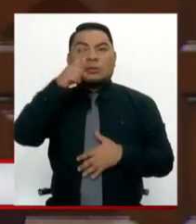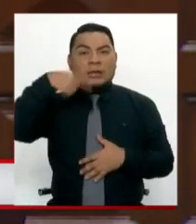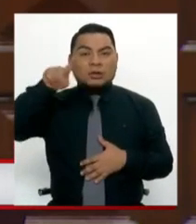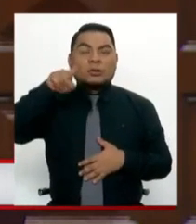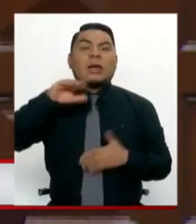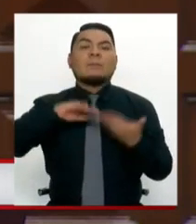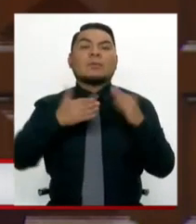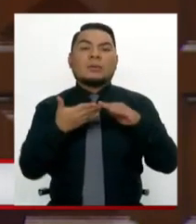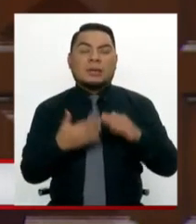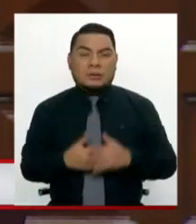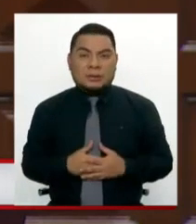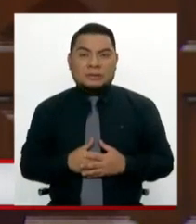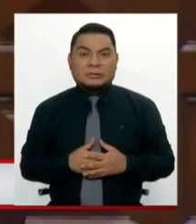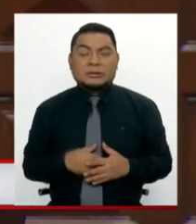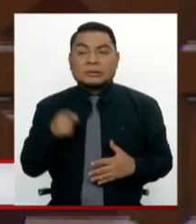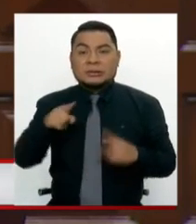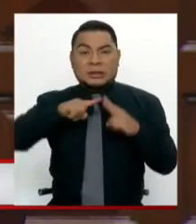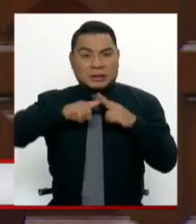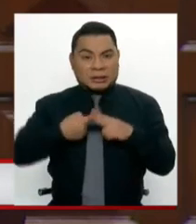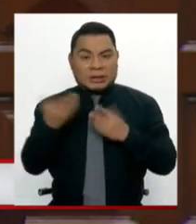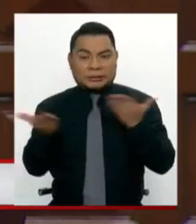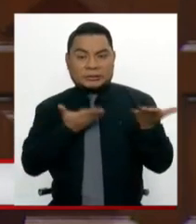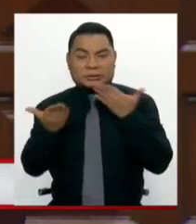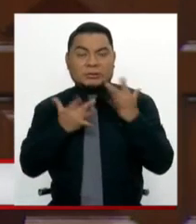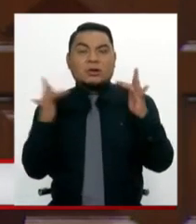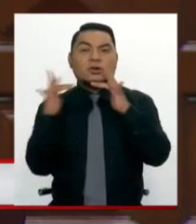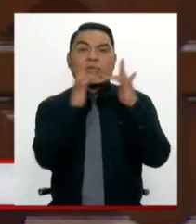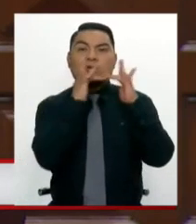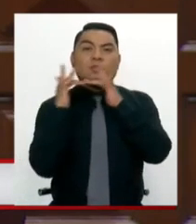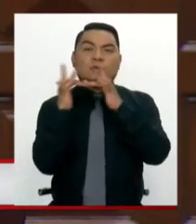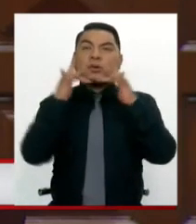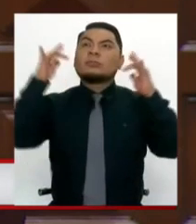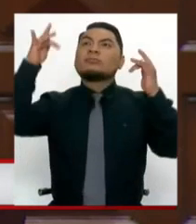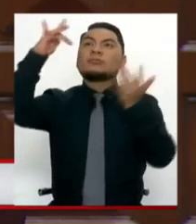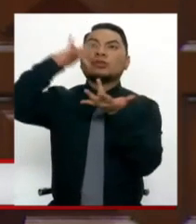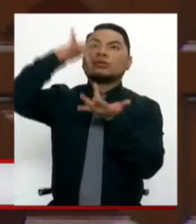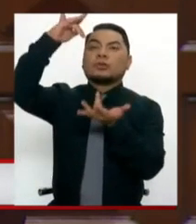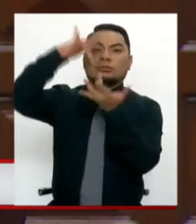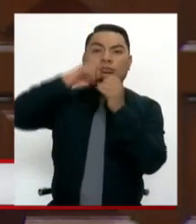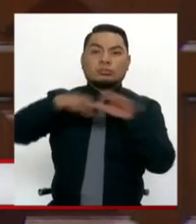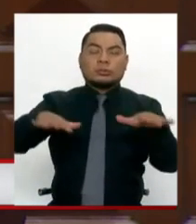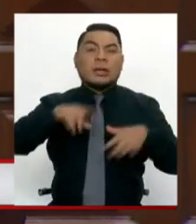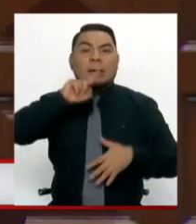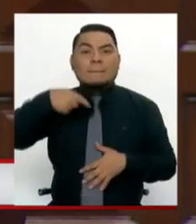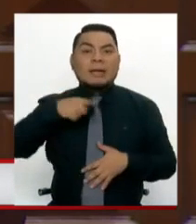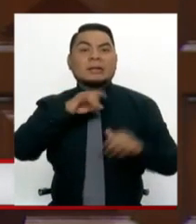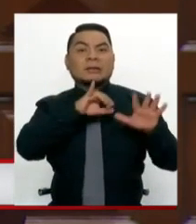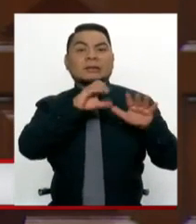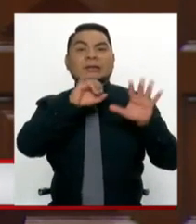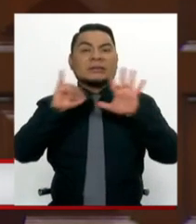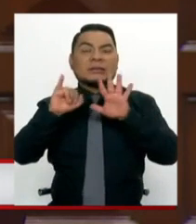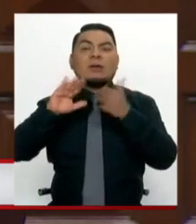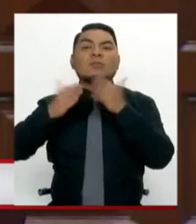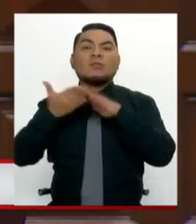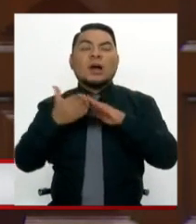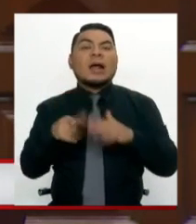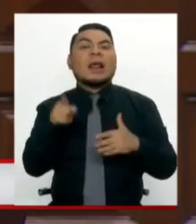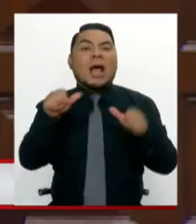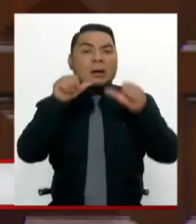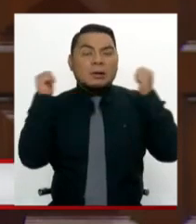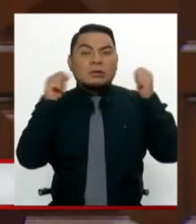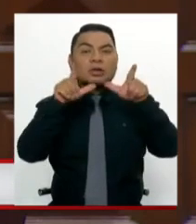1 millón de pobladores. Se inició el servicio de Internet satelital en 1026 centros poblados de Amazonas,